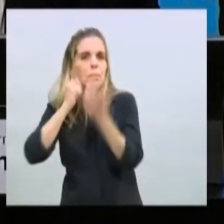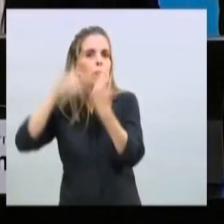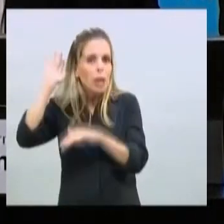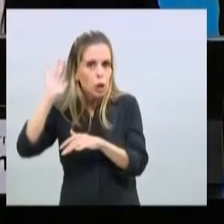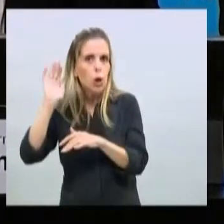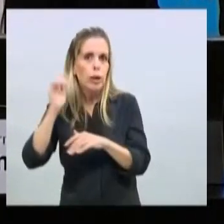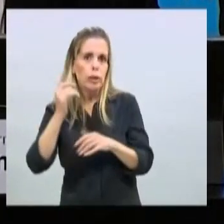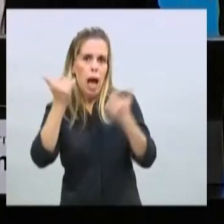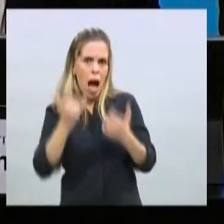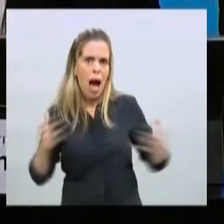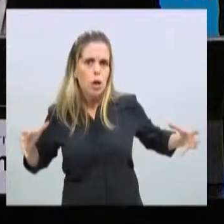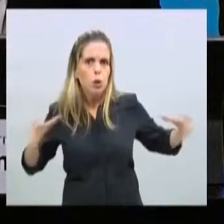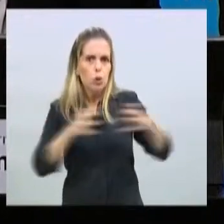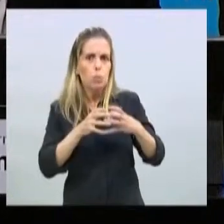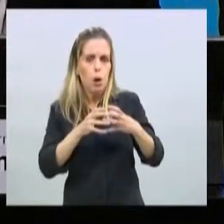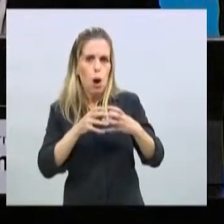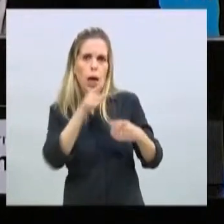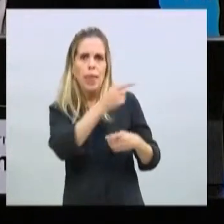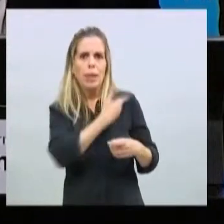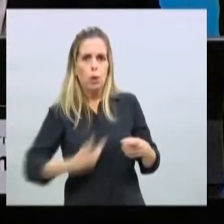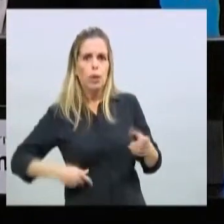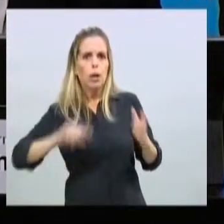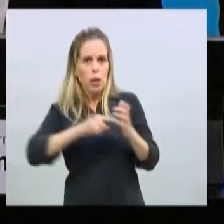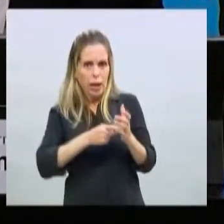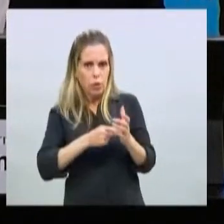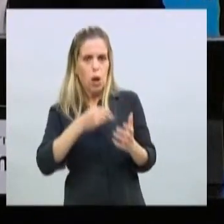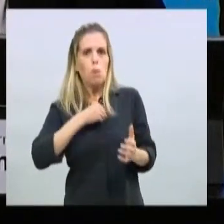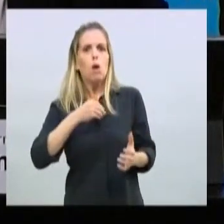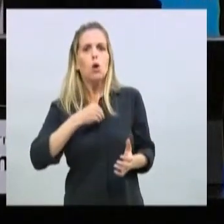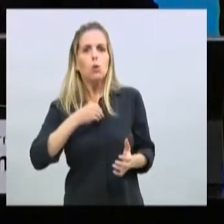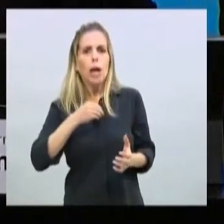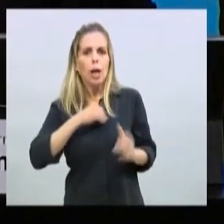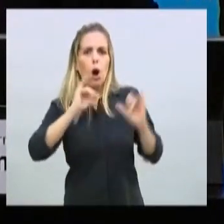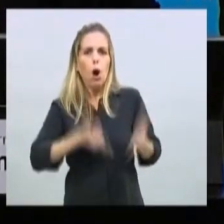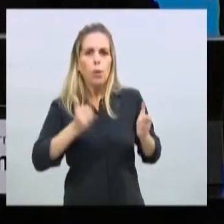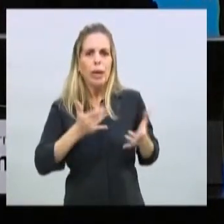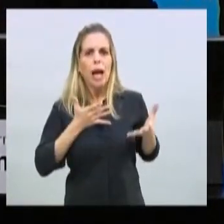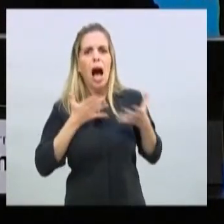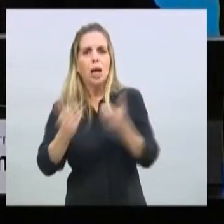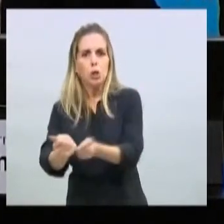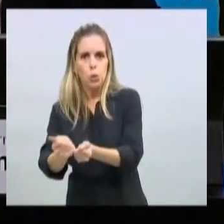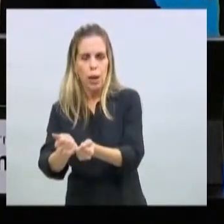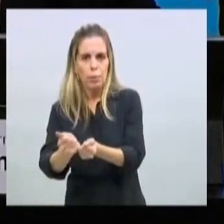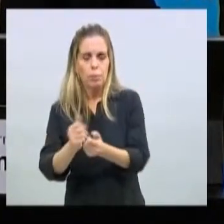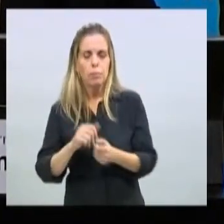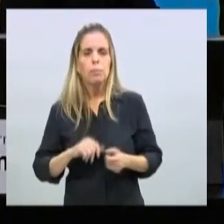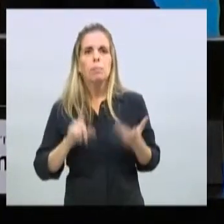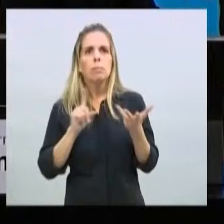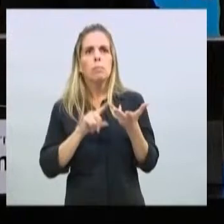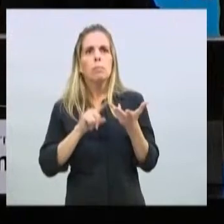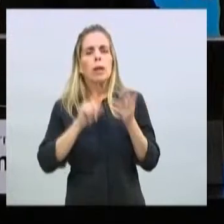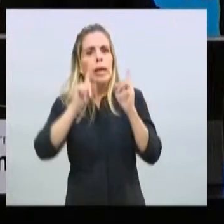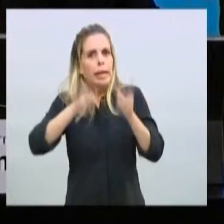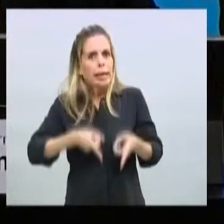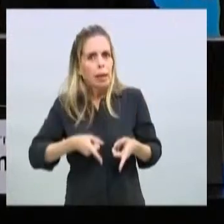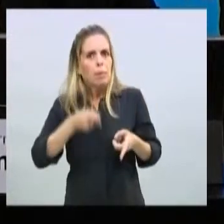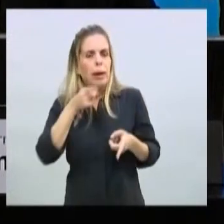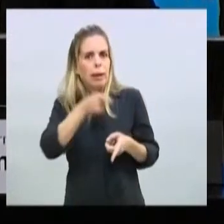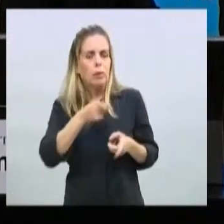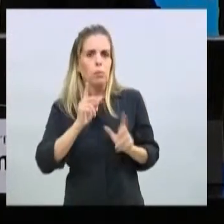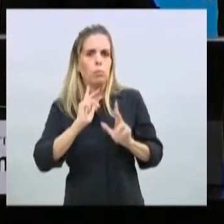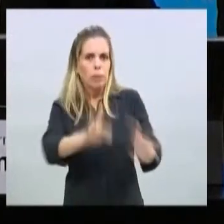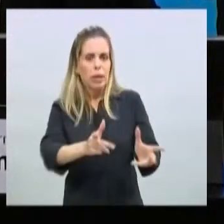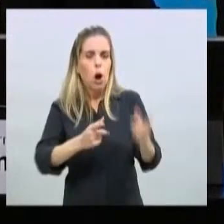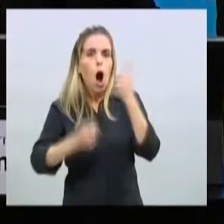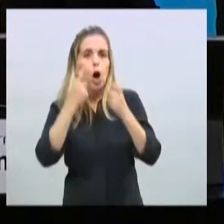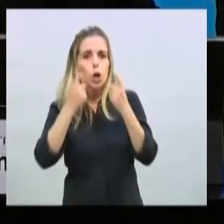están usando ese servicio, así que los adultos mayores que no salgan. Y enfatizar que el control más importante es el